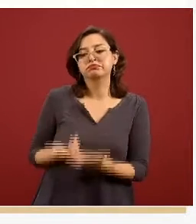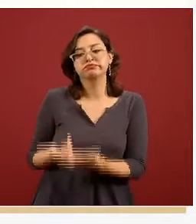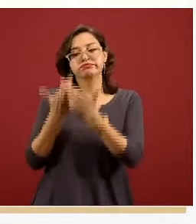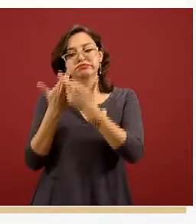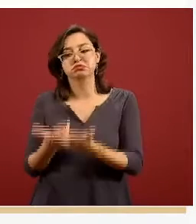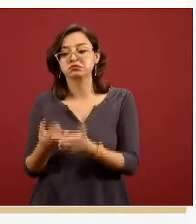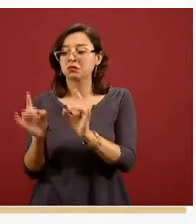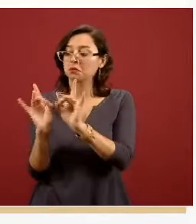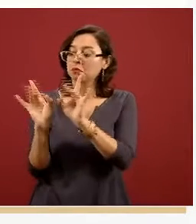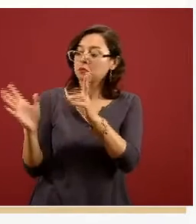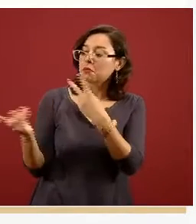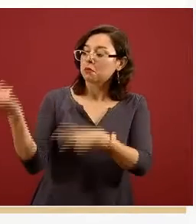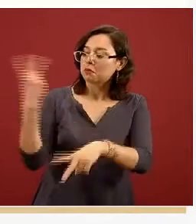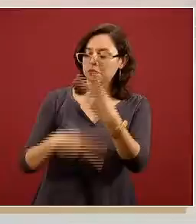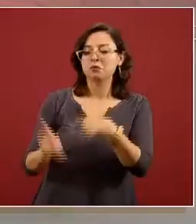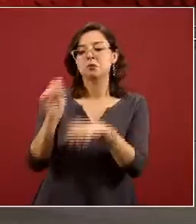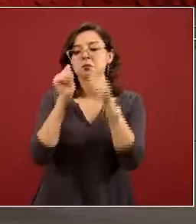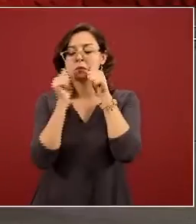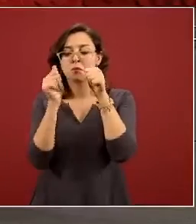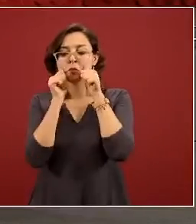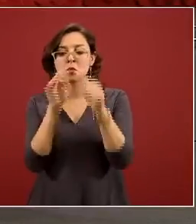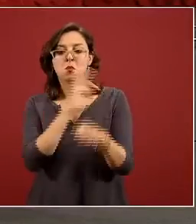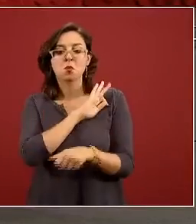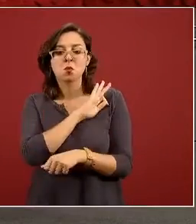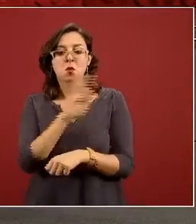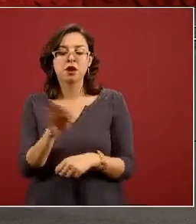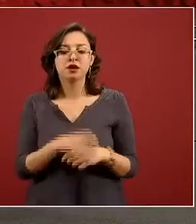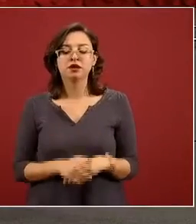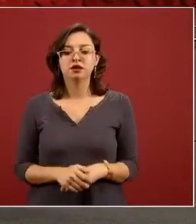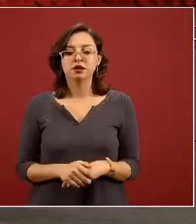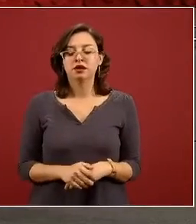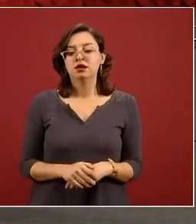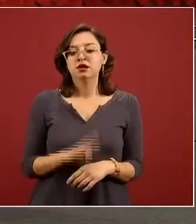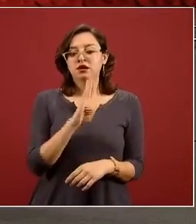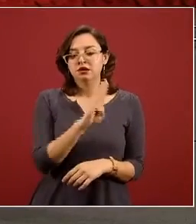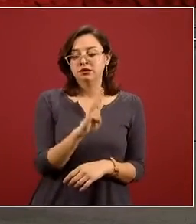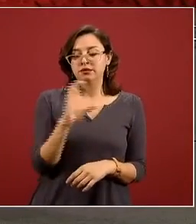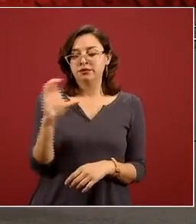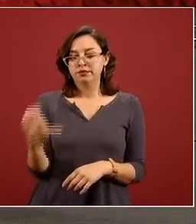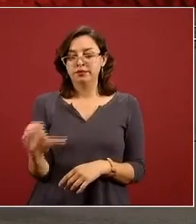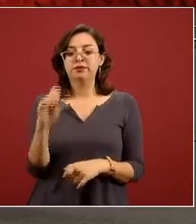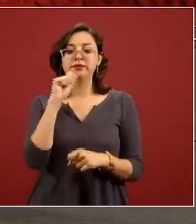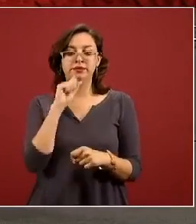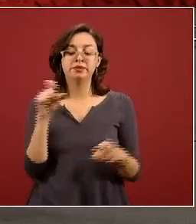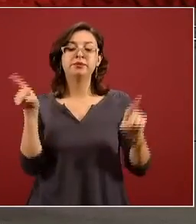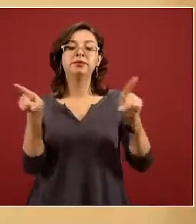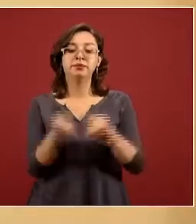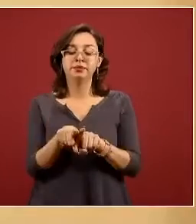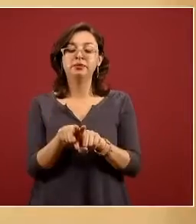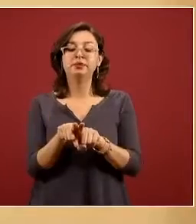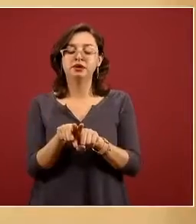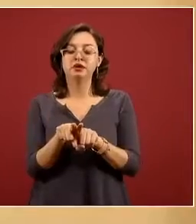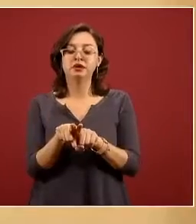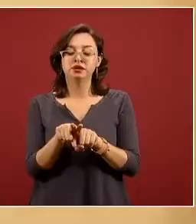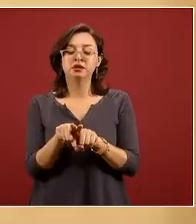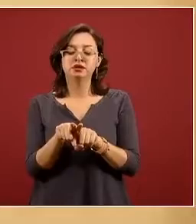para estos tipos de pacientes. Baja California es el otro estado que en su momento también tiene un poco esta